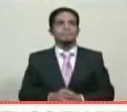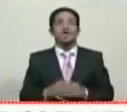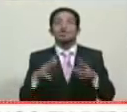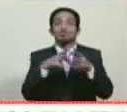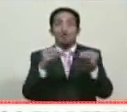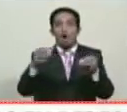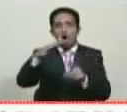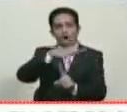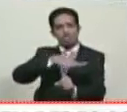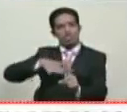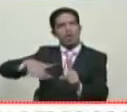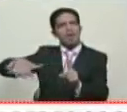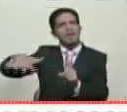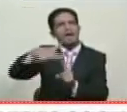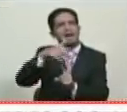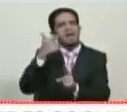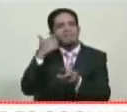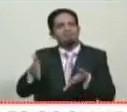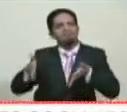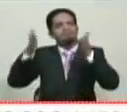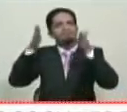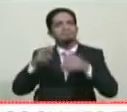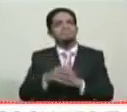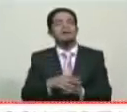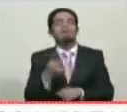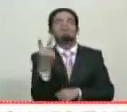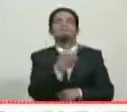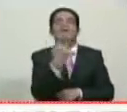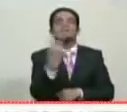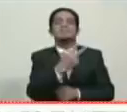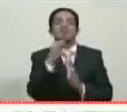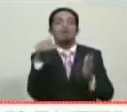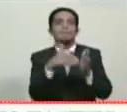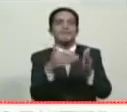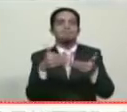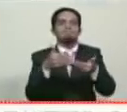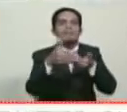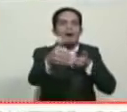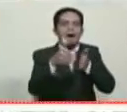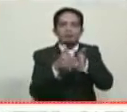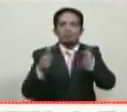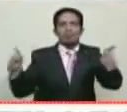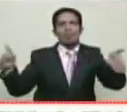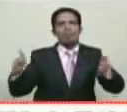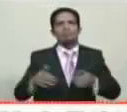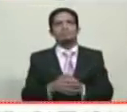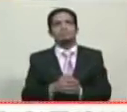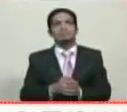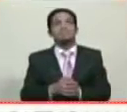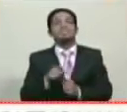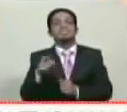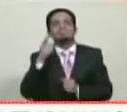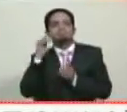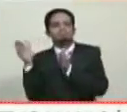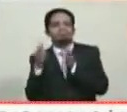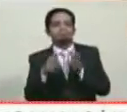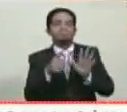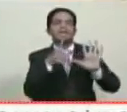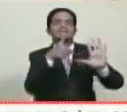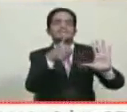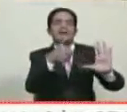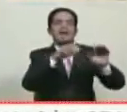área que comprende estos almacenes son de 22.000 metros cuadrados y están organizados en 6